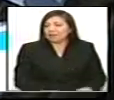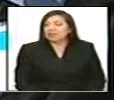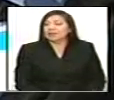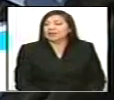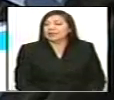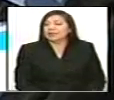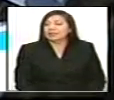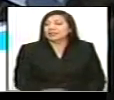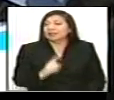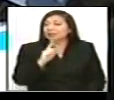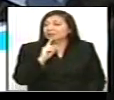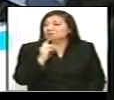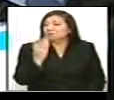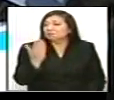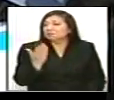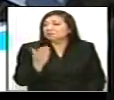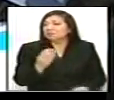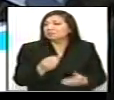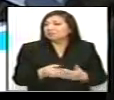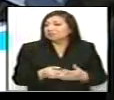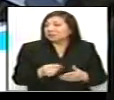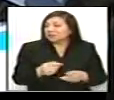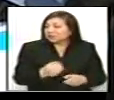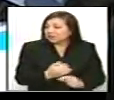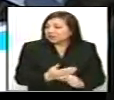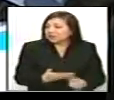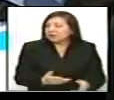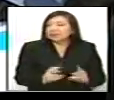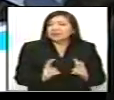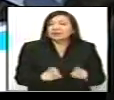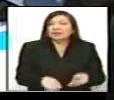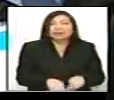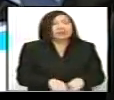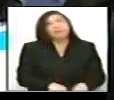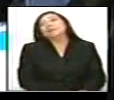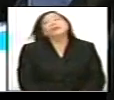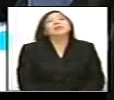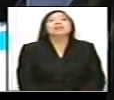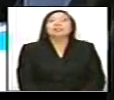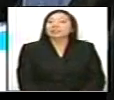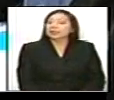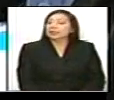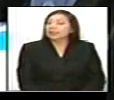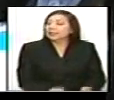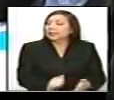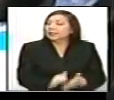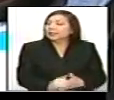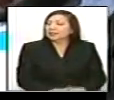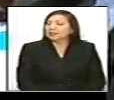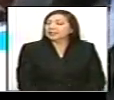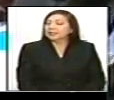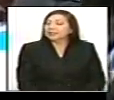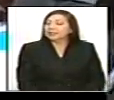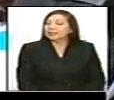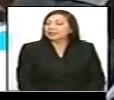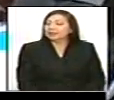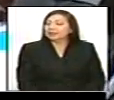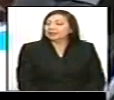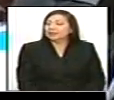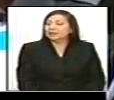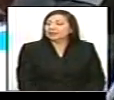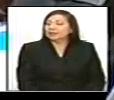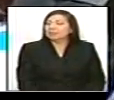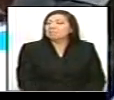actividad minera en socavón, en aluvial, el tema también que el